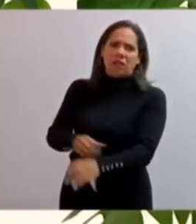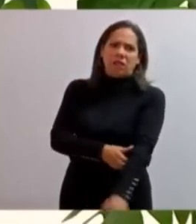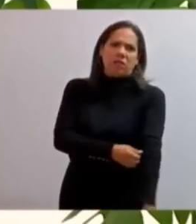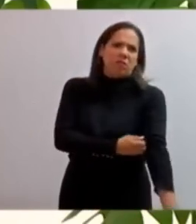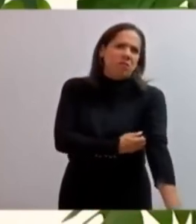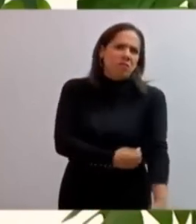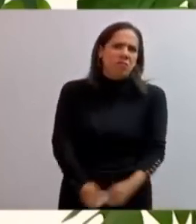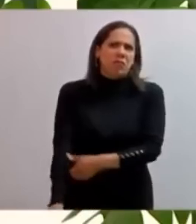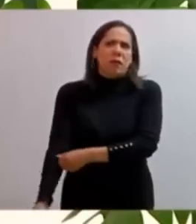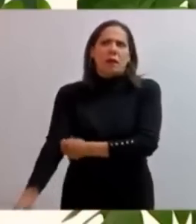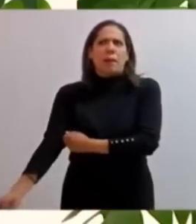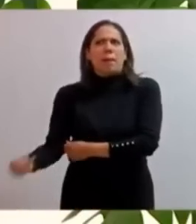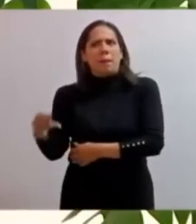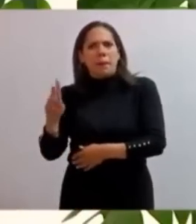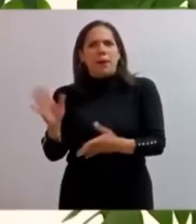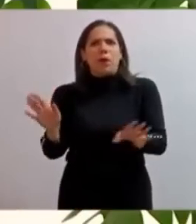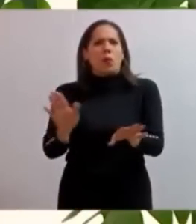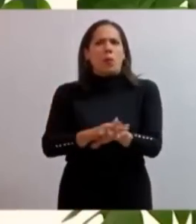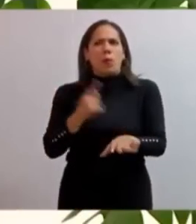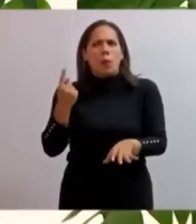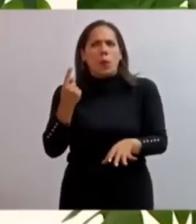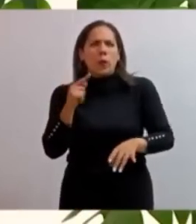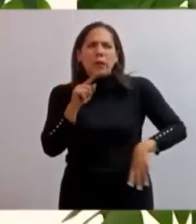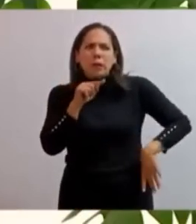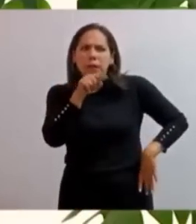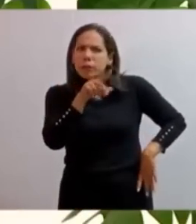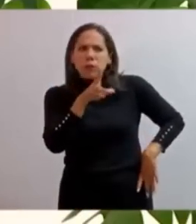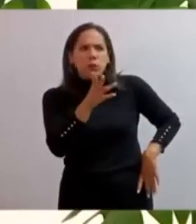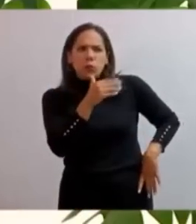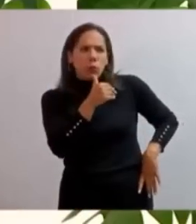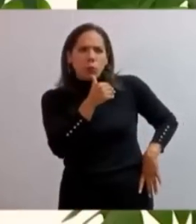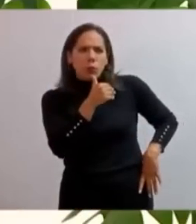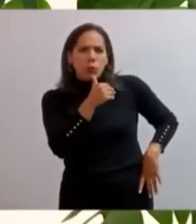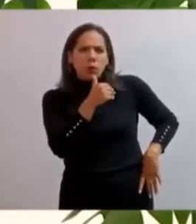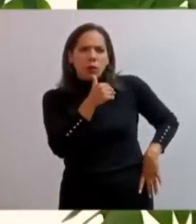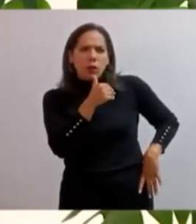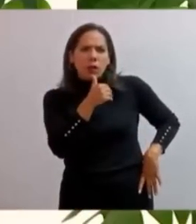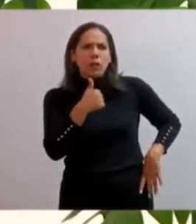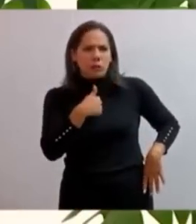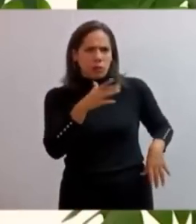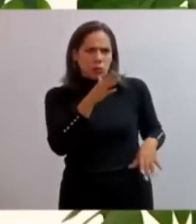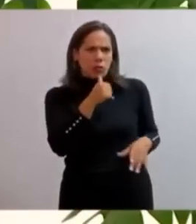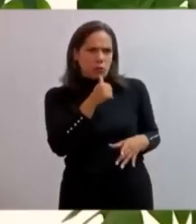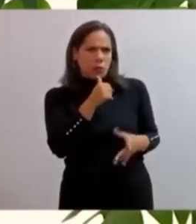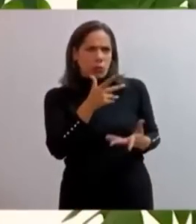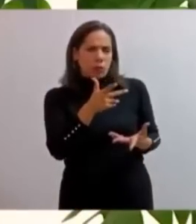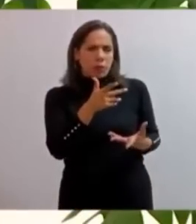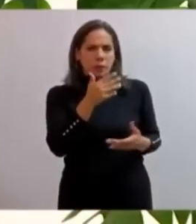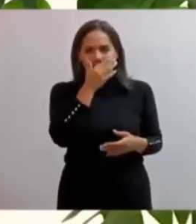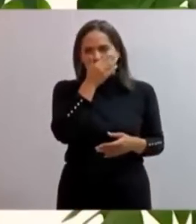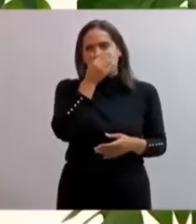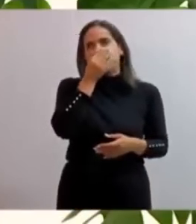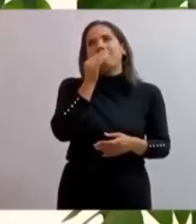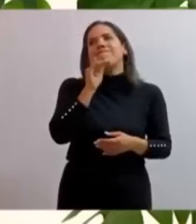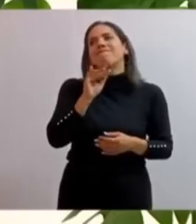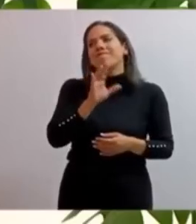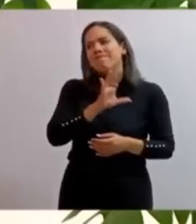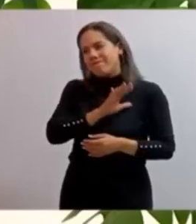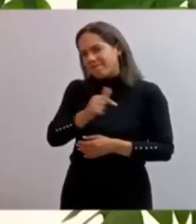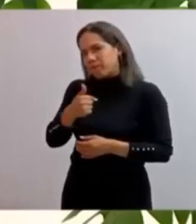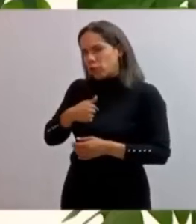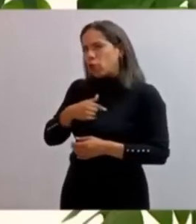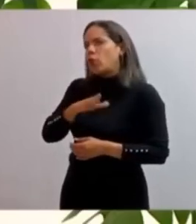grupo. O sea, algo pasa que tú no puedes trabajar con el grupo y yo puedo trabajar con el grupo. Entonces, ahí, en